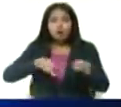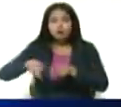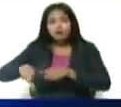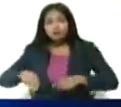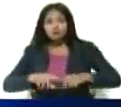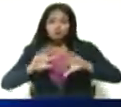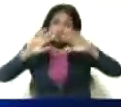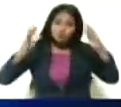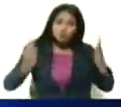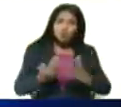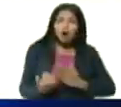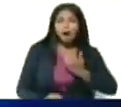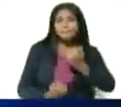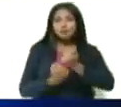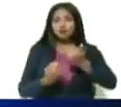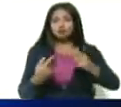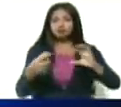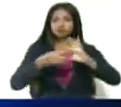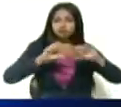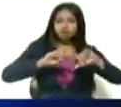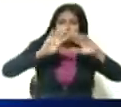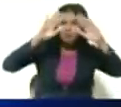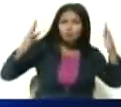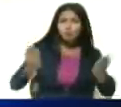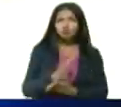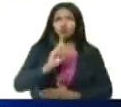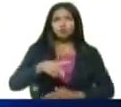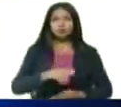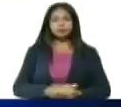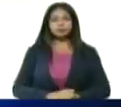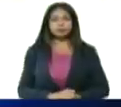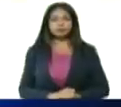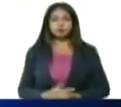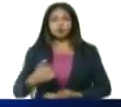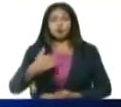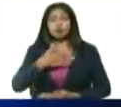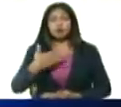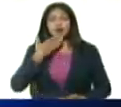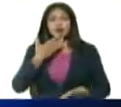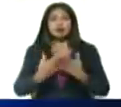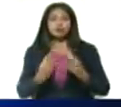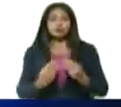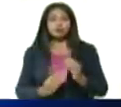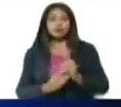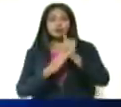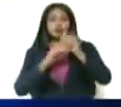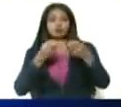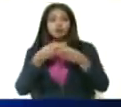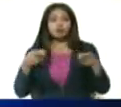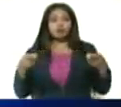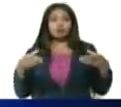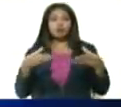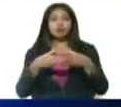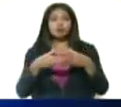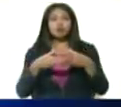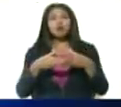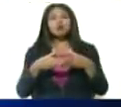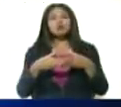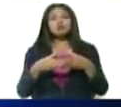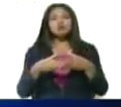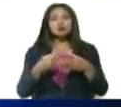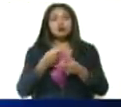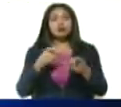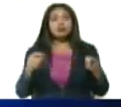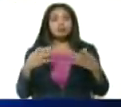mundo, apoyada por el mundo. Quiero agradecer al director general de la Organización Mundial de la Salud,